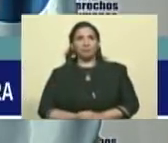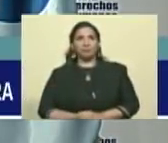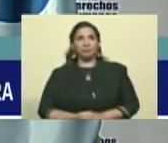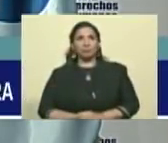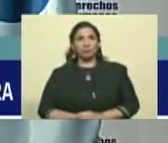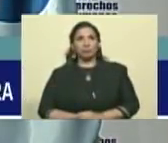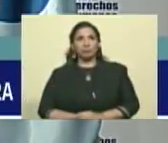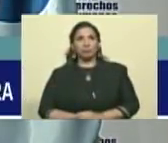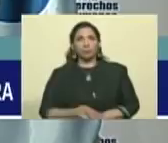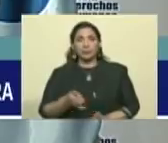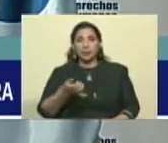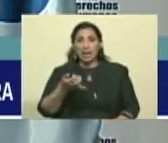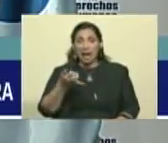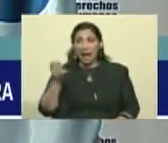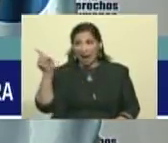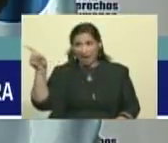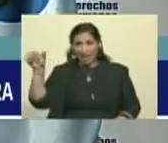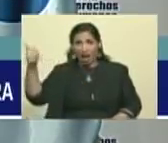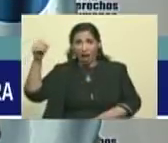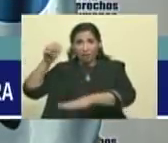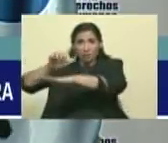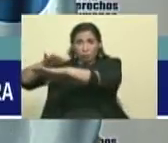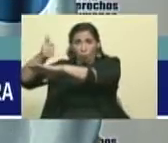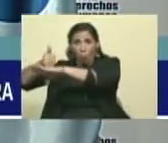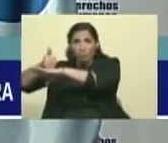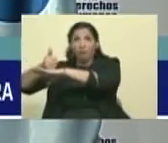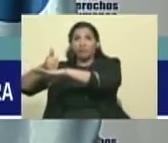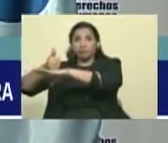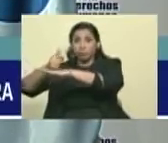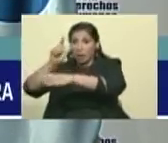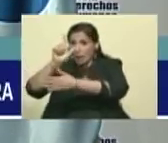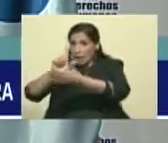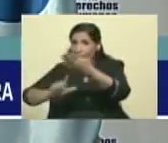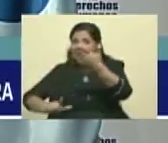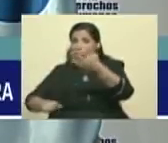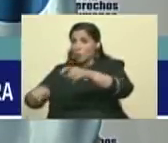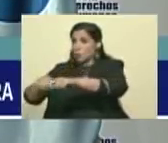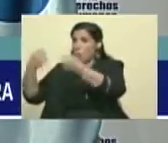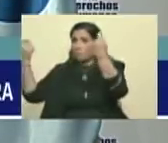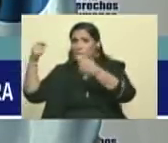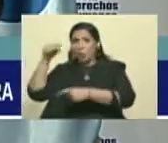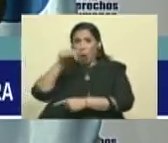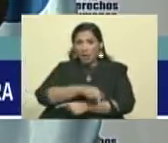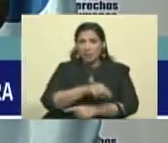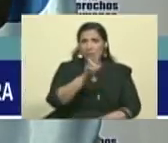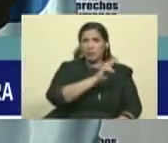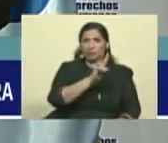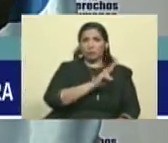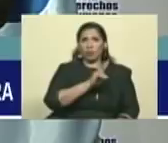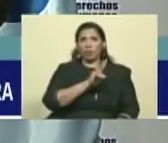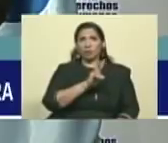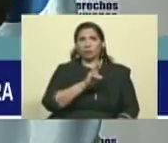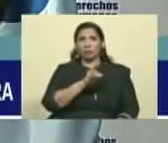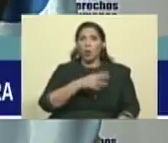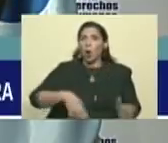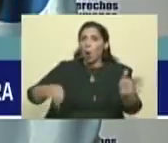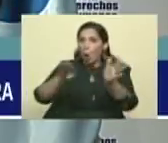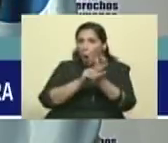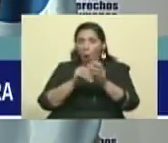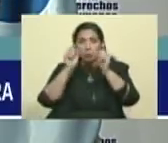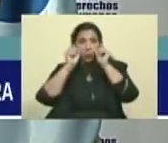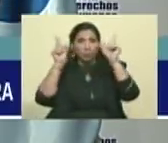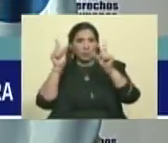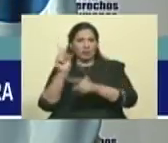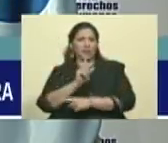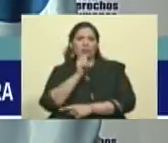teniendo aquí causas abiertas, que por cierto, vuelvo y lo digo, oh sorpresa, no debiera